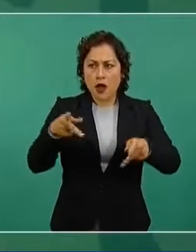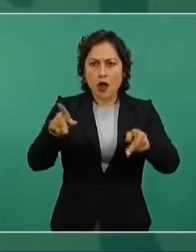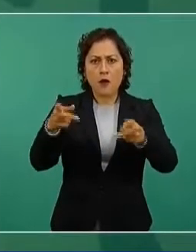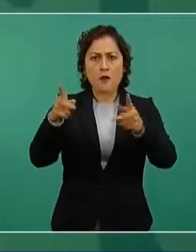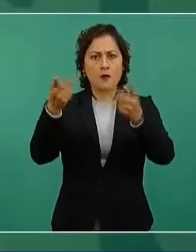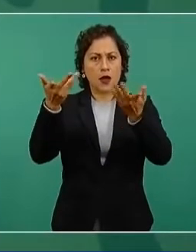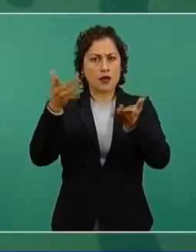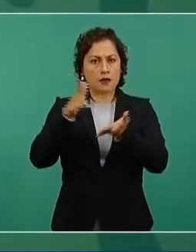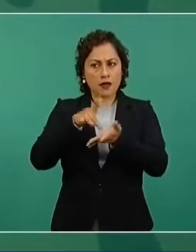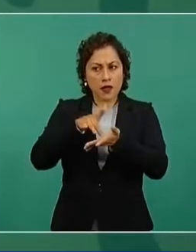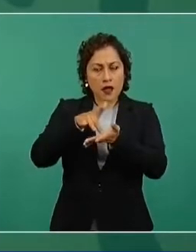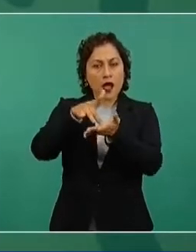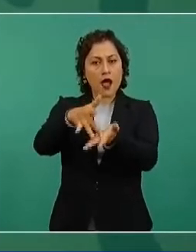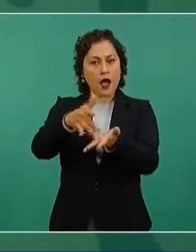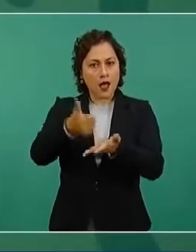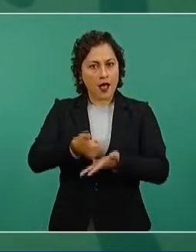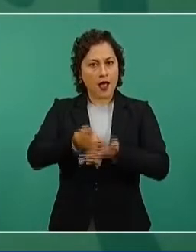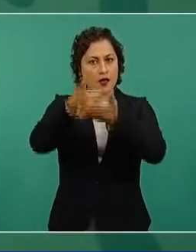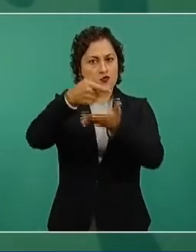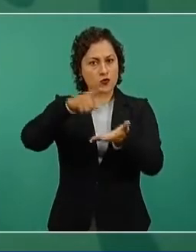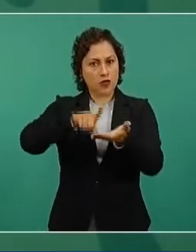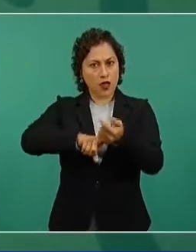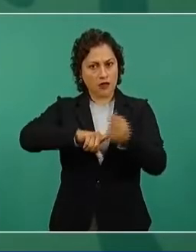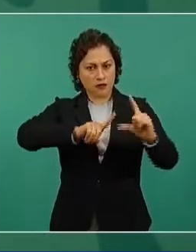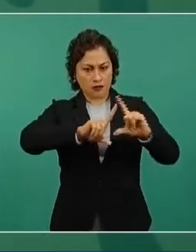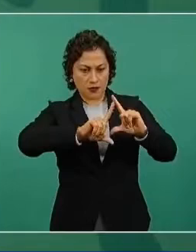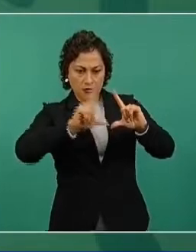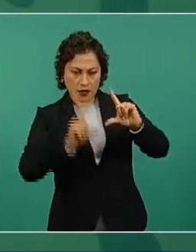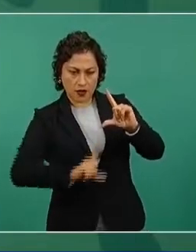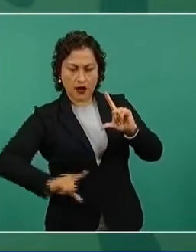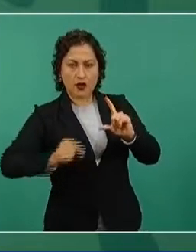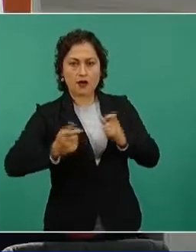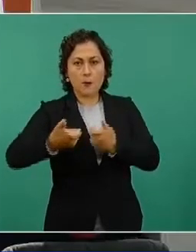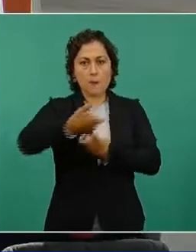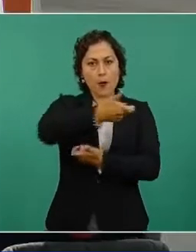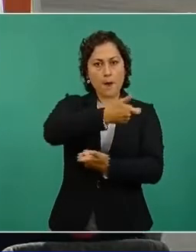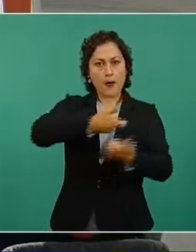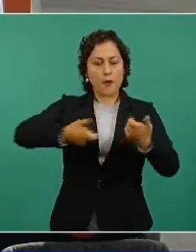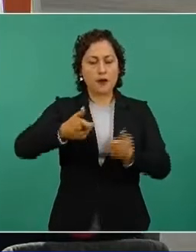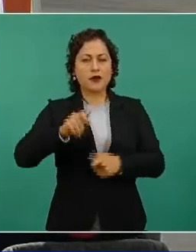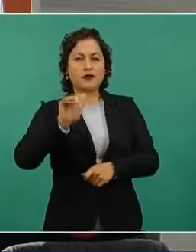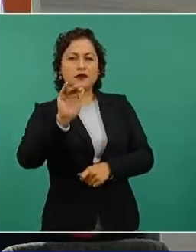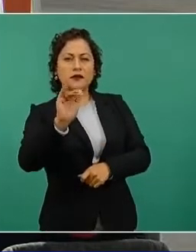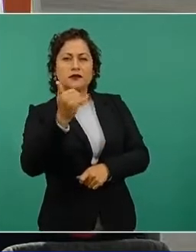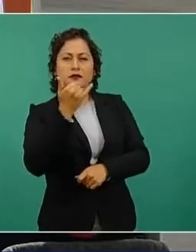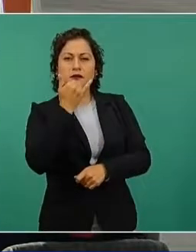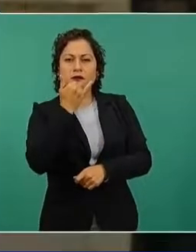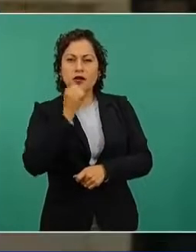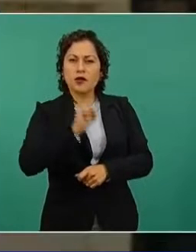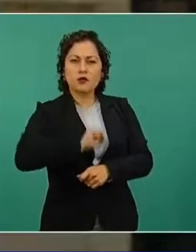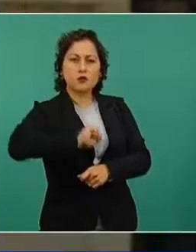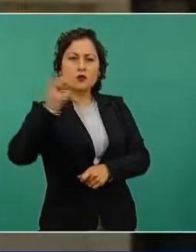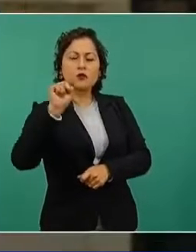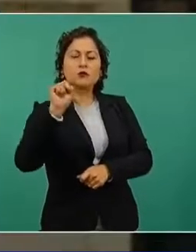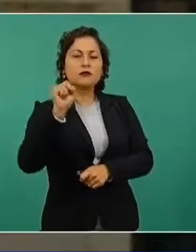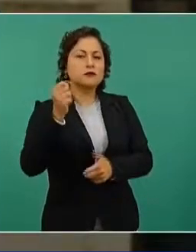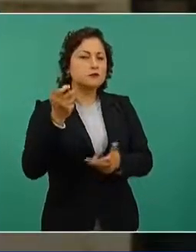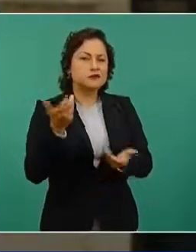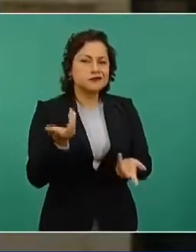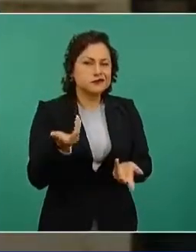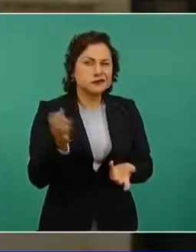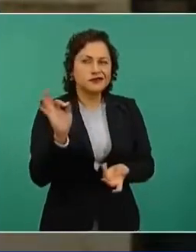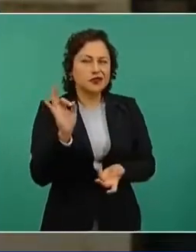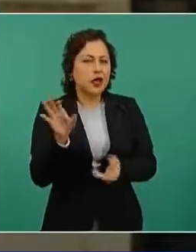ayudar al mercado interno. Con esta inflación, presidente, ¿cuánto podría ser el incremento en el salario? Eso